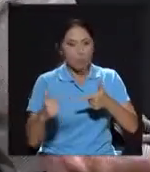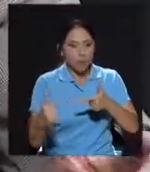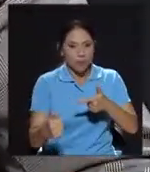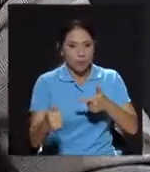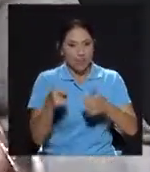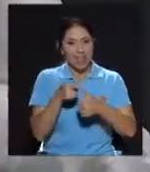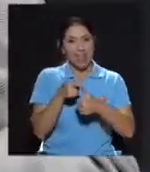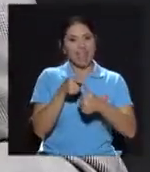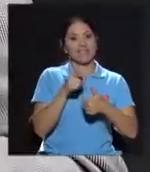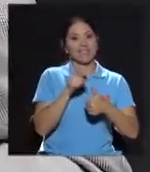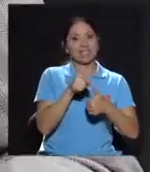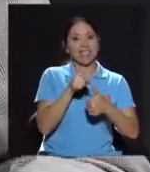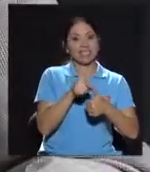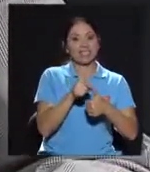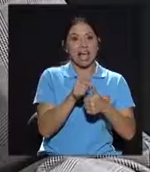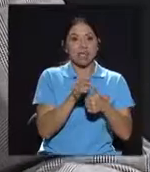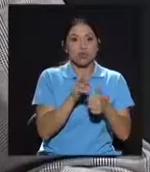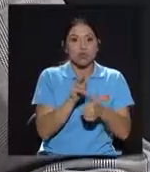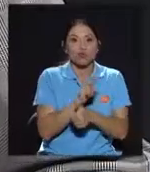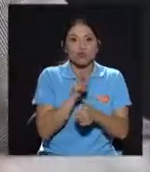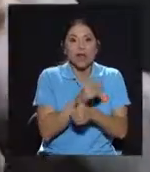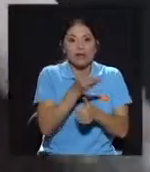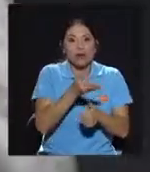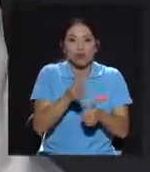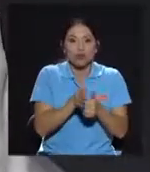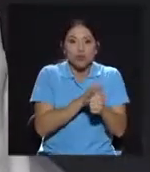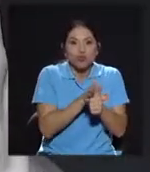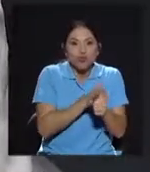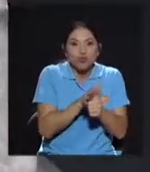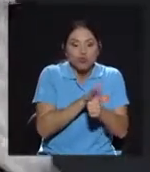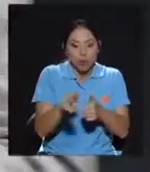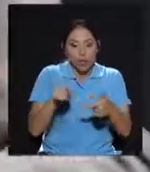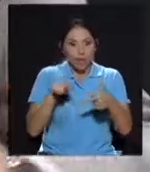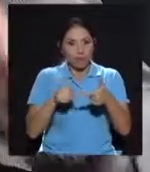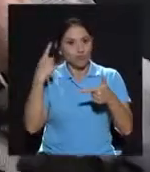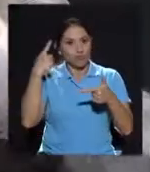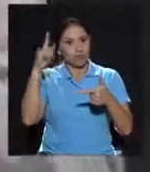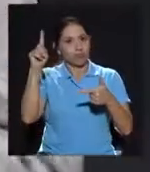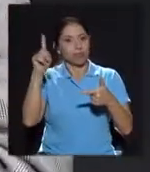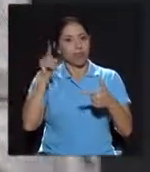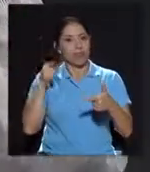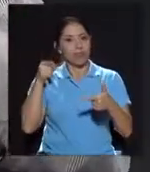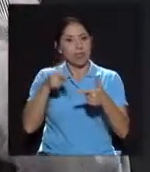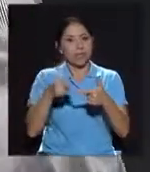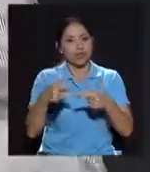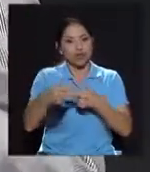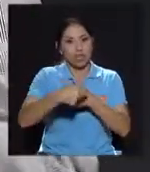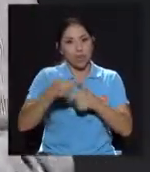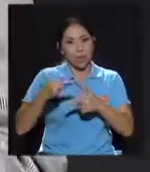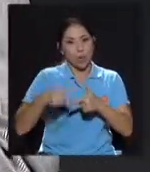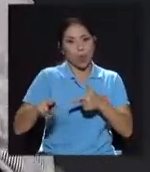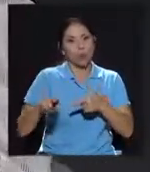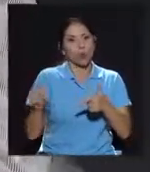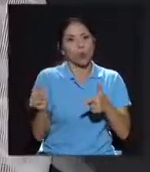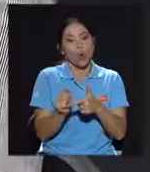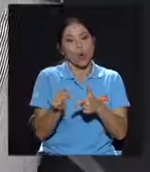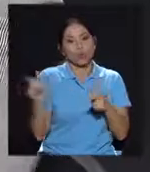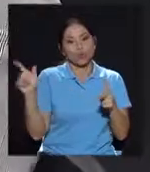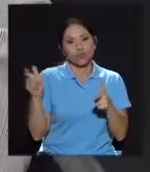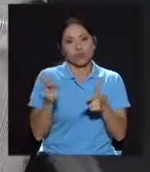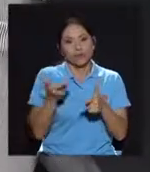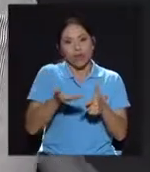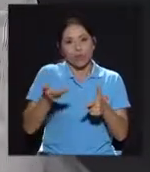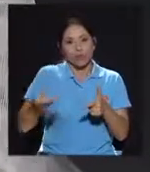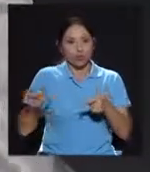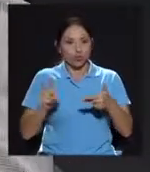la eficacia es poder conseguir los objetivos verdad en el tiempo más corto con la menor cantidad de recursos